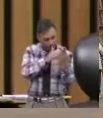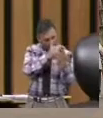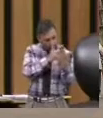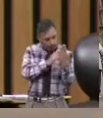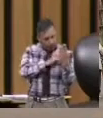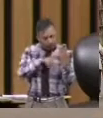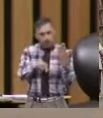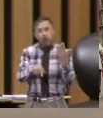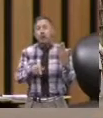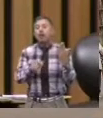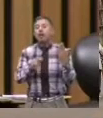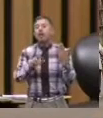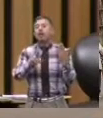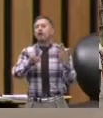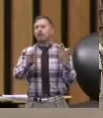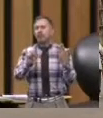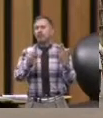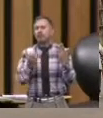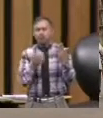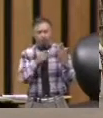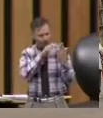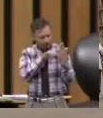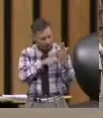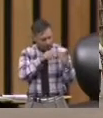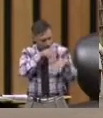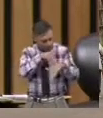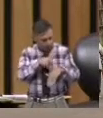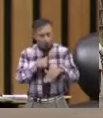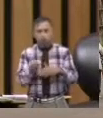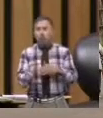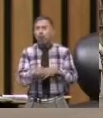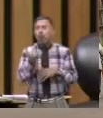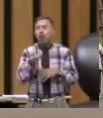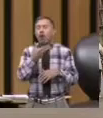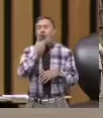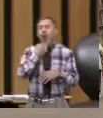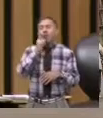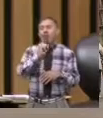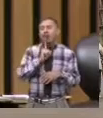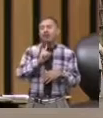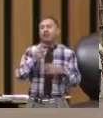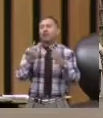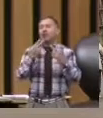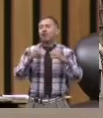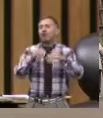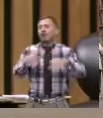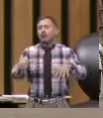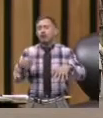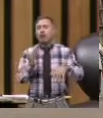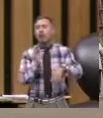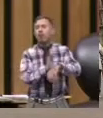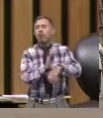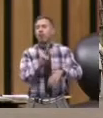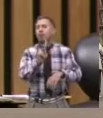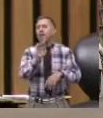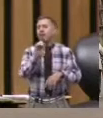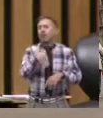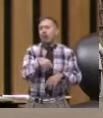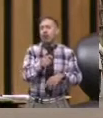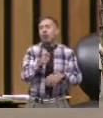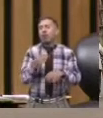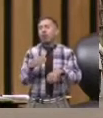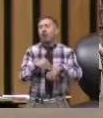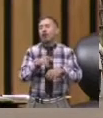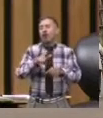anuncios a las redes sociales. Era menester que él o la influencer, como ocurrió, arrobara al Partido Verde y agregara el color